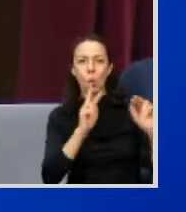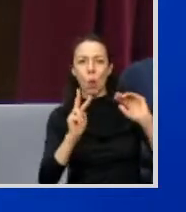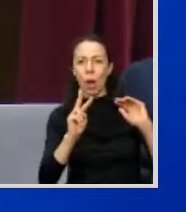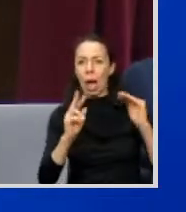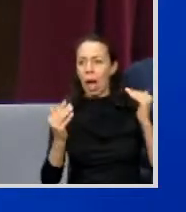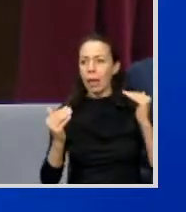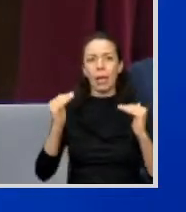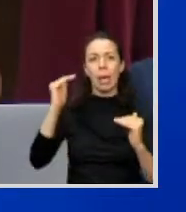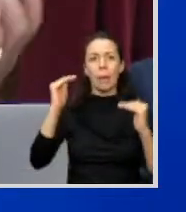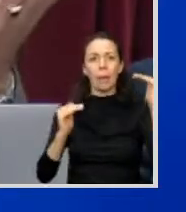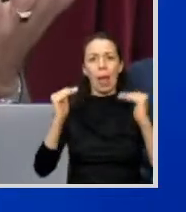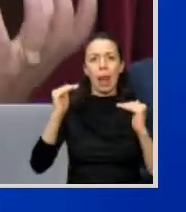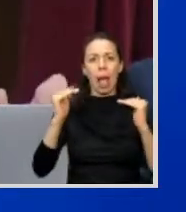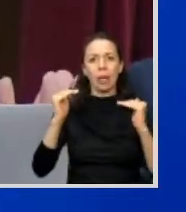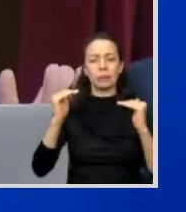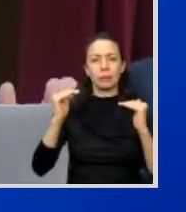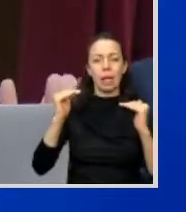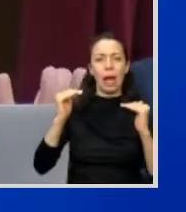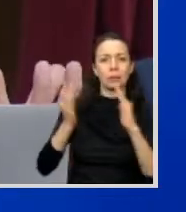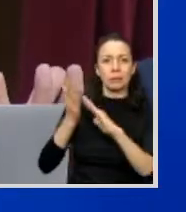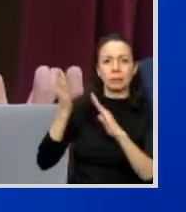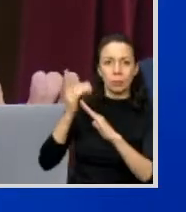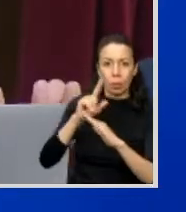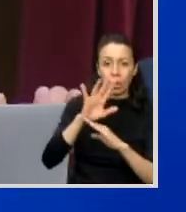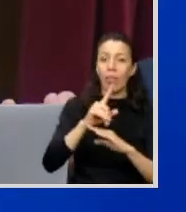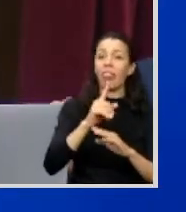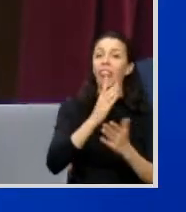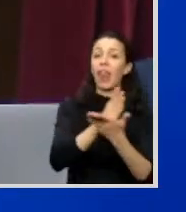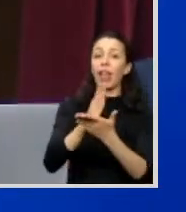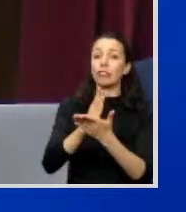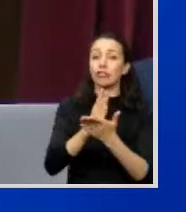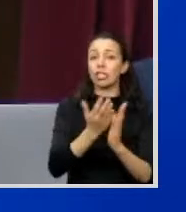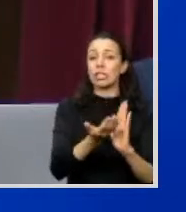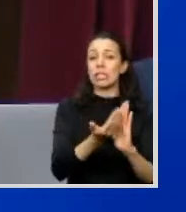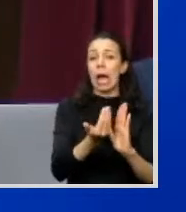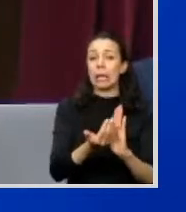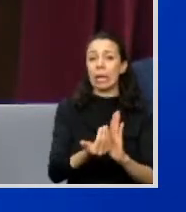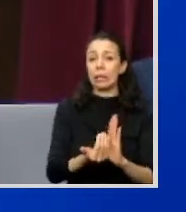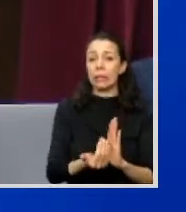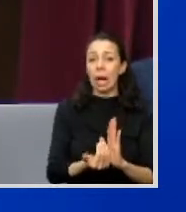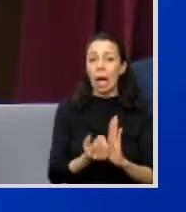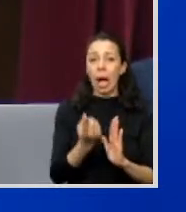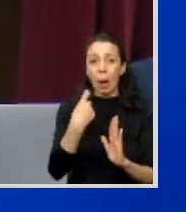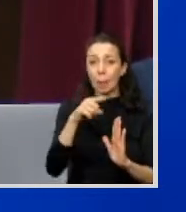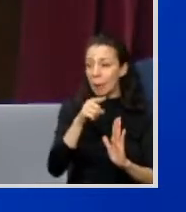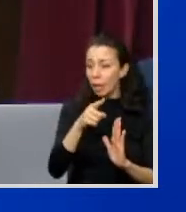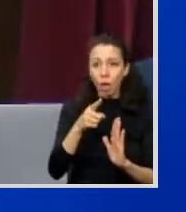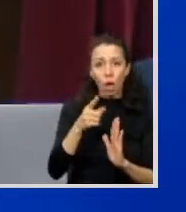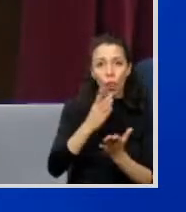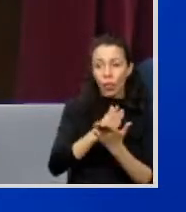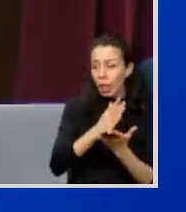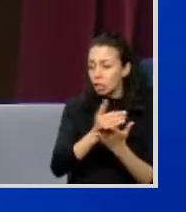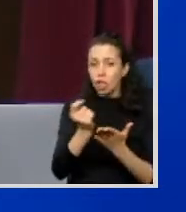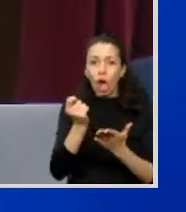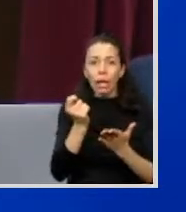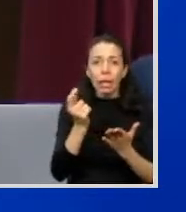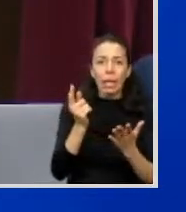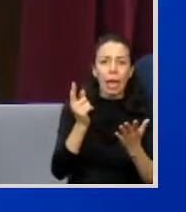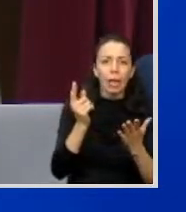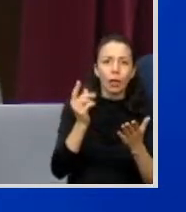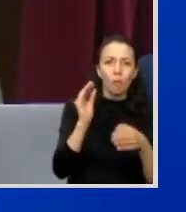sí, yo quiero ser, pero ni yo me creo lo que digo. Entonces, por eso es que es importante la opinión de él. Pero a mí me gustaría,